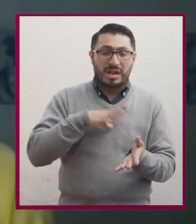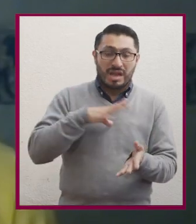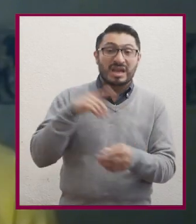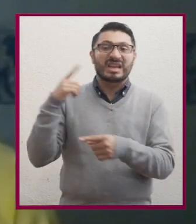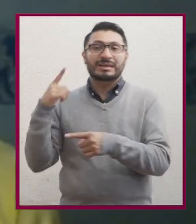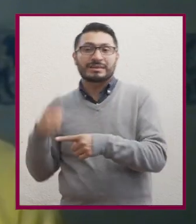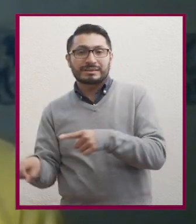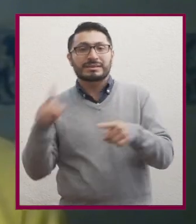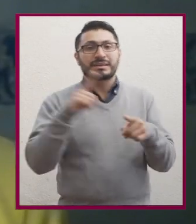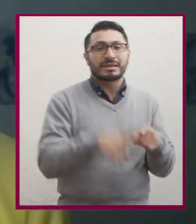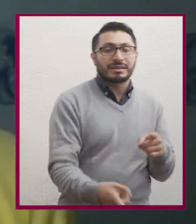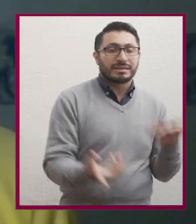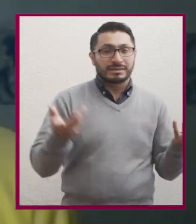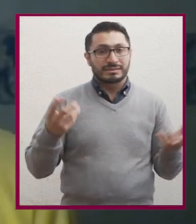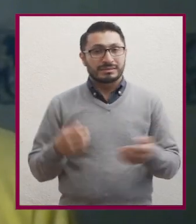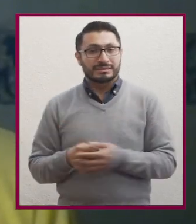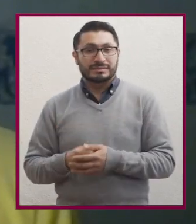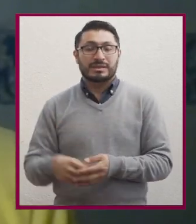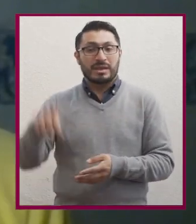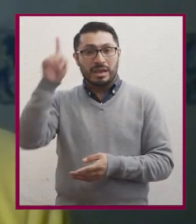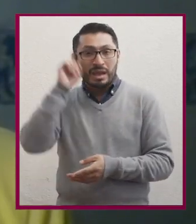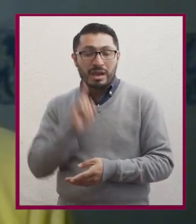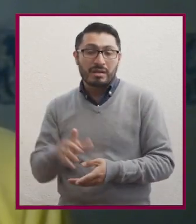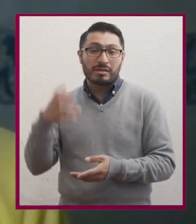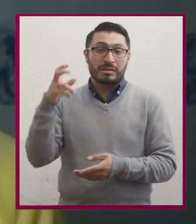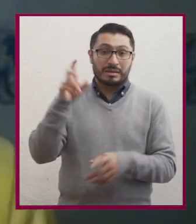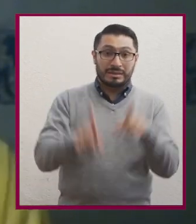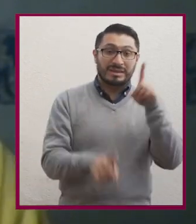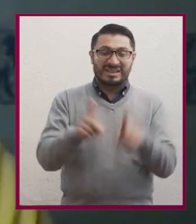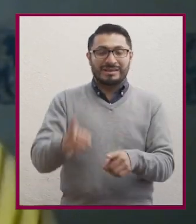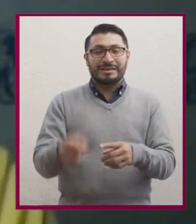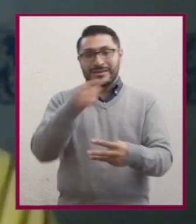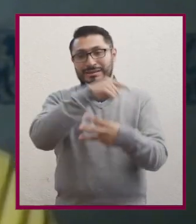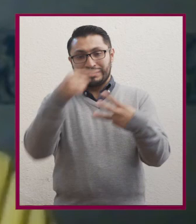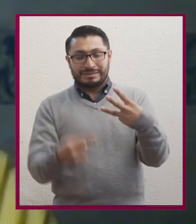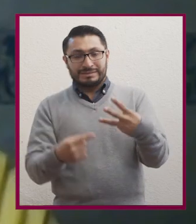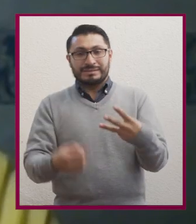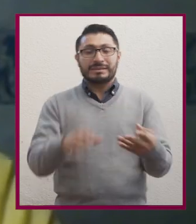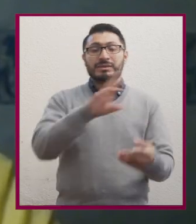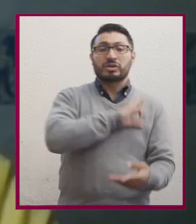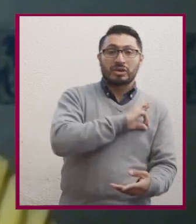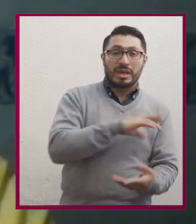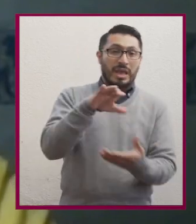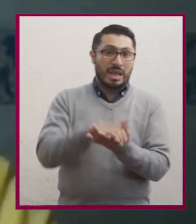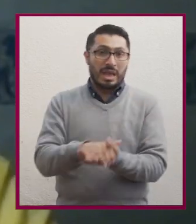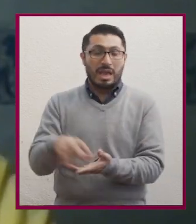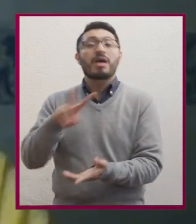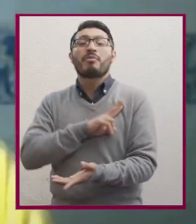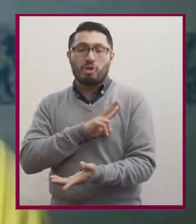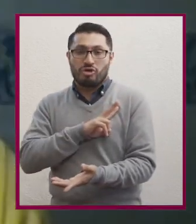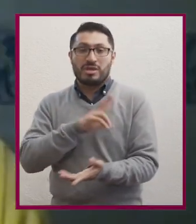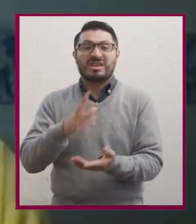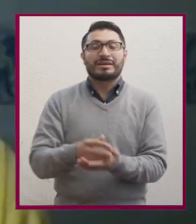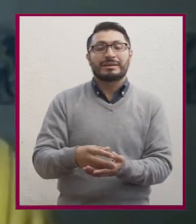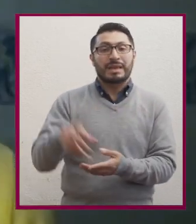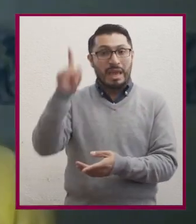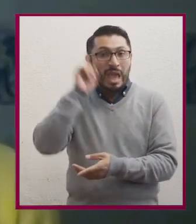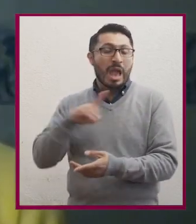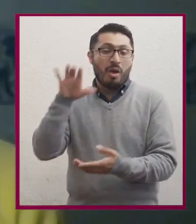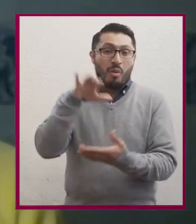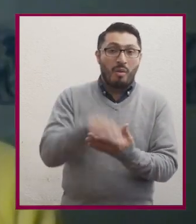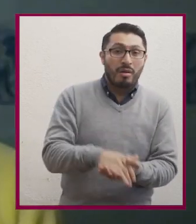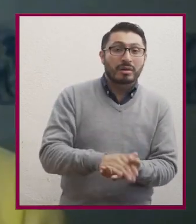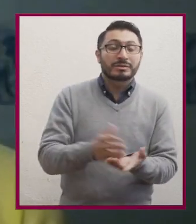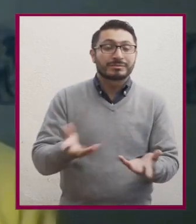distinguir en algunos lugares a las mujeres a partir de estas tres categorías de estado civil: solteras, casadas y viudas. Las mujeres